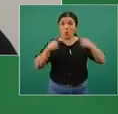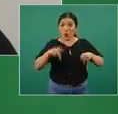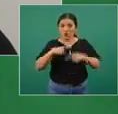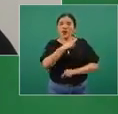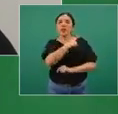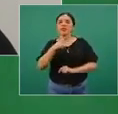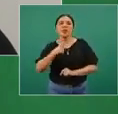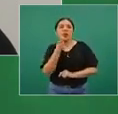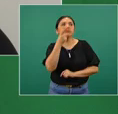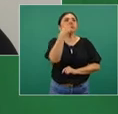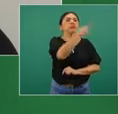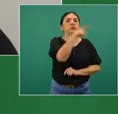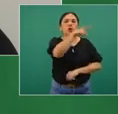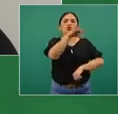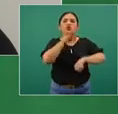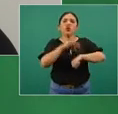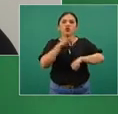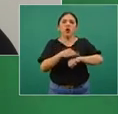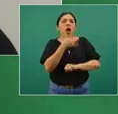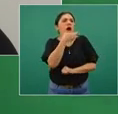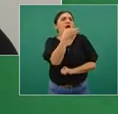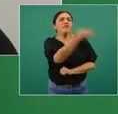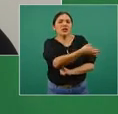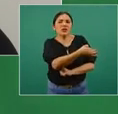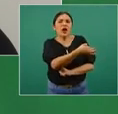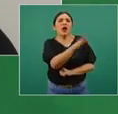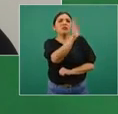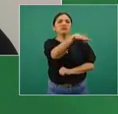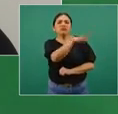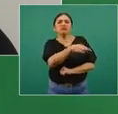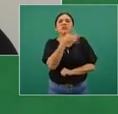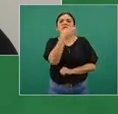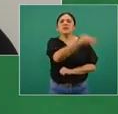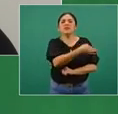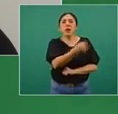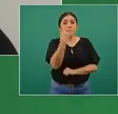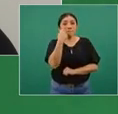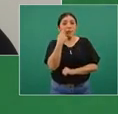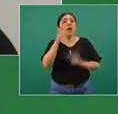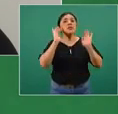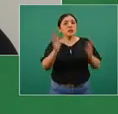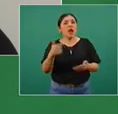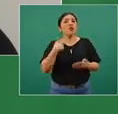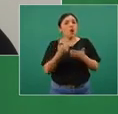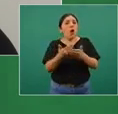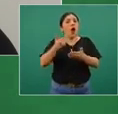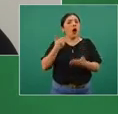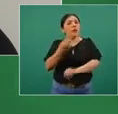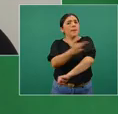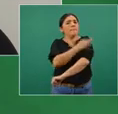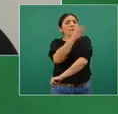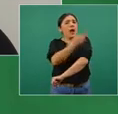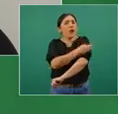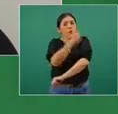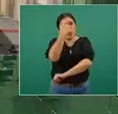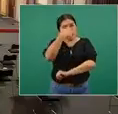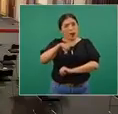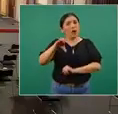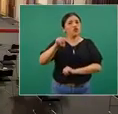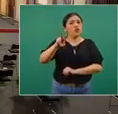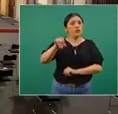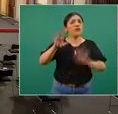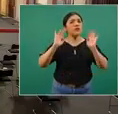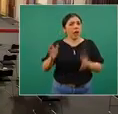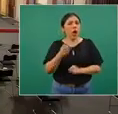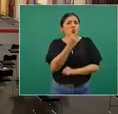exprese, le comunique al profesional de la salud que lo está atendiendo el antecedente de haber recibido sus dosis de